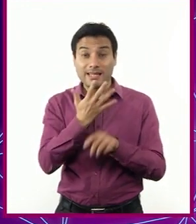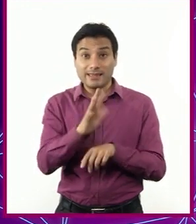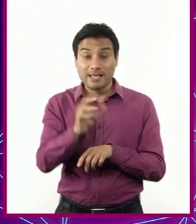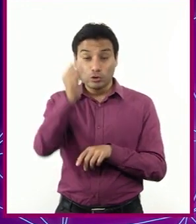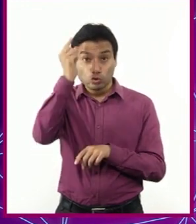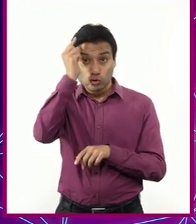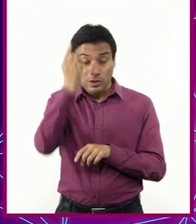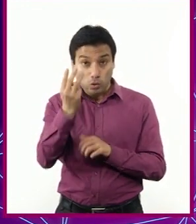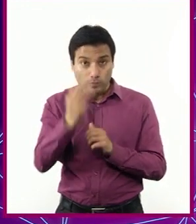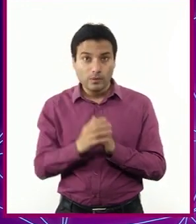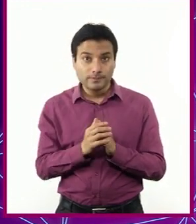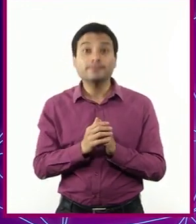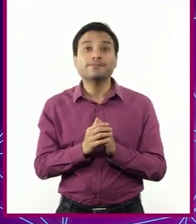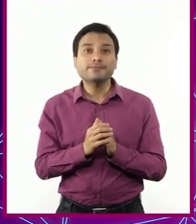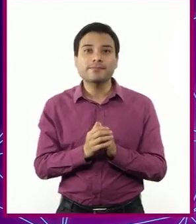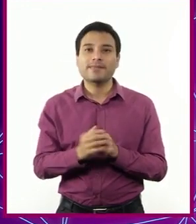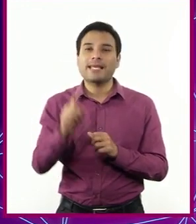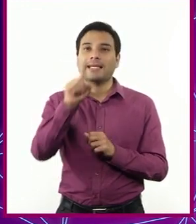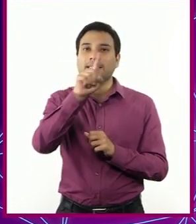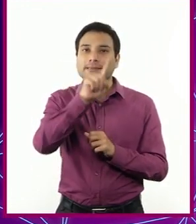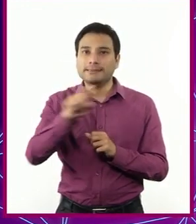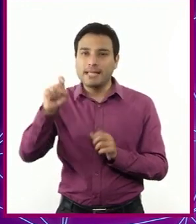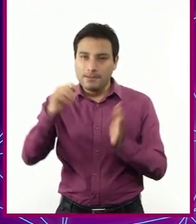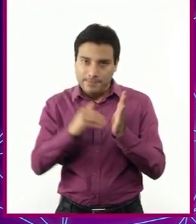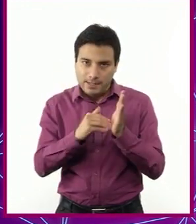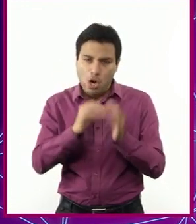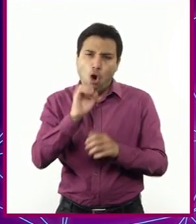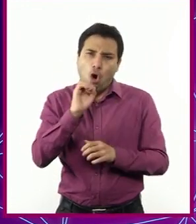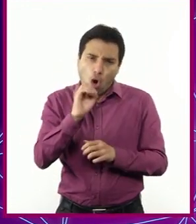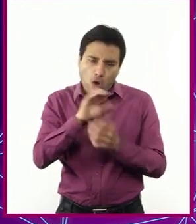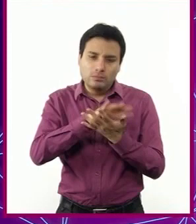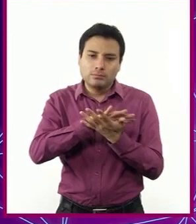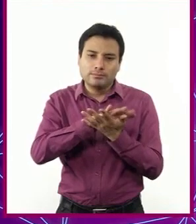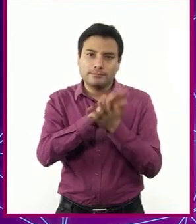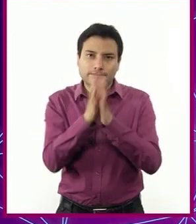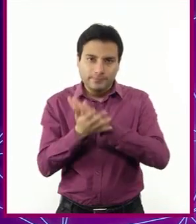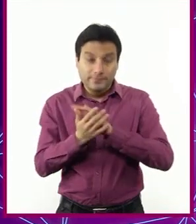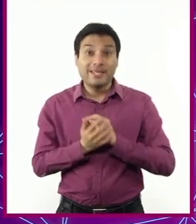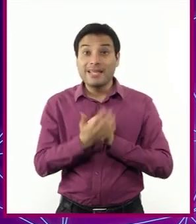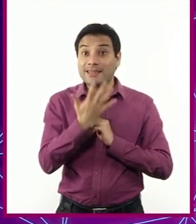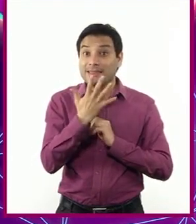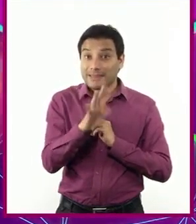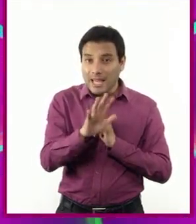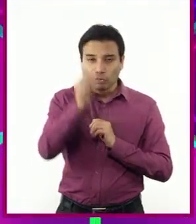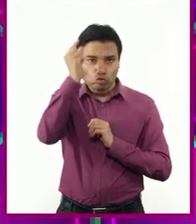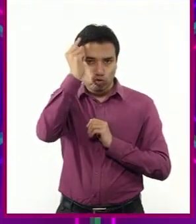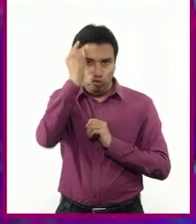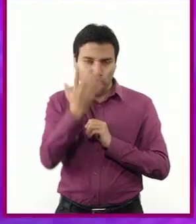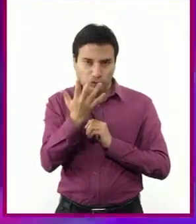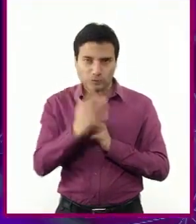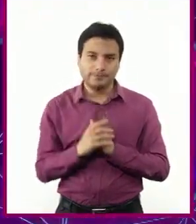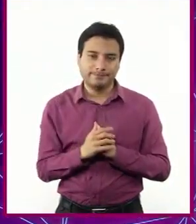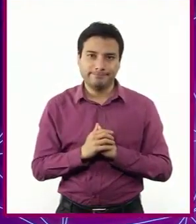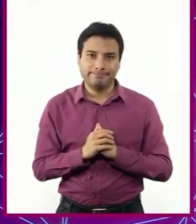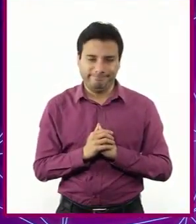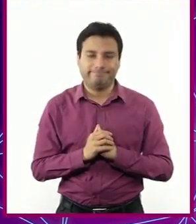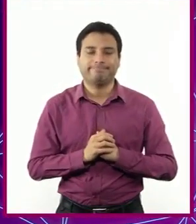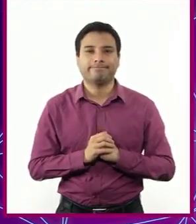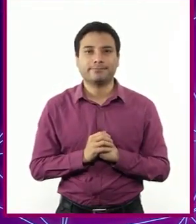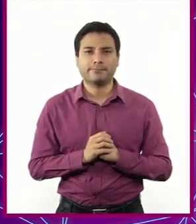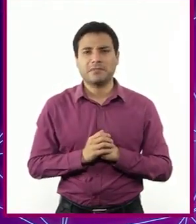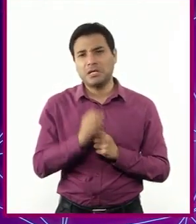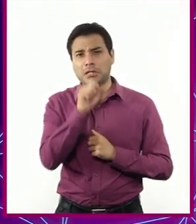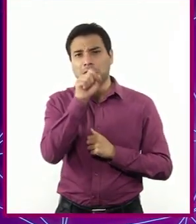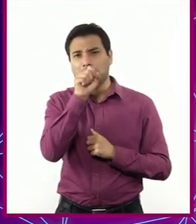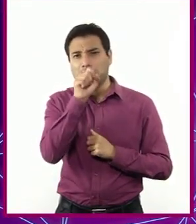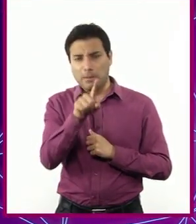a 100.000, que expresado en potencias es igual a 10 a la quinta. Observamos que también se